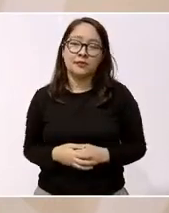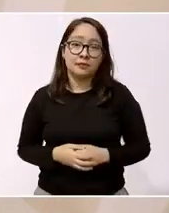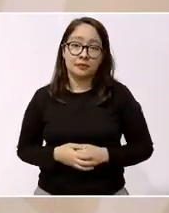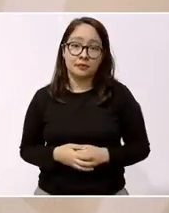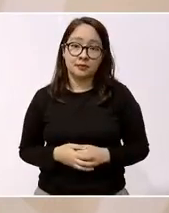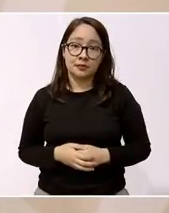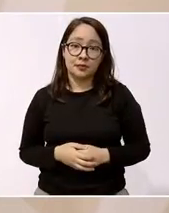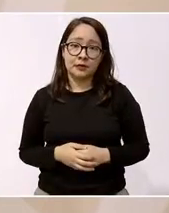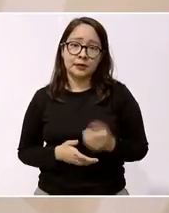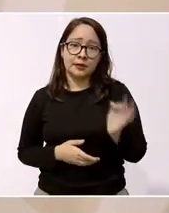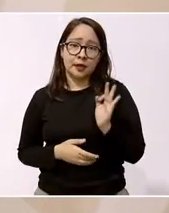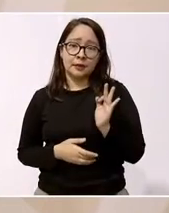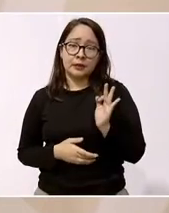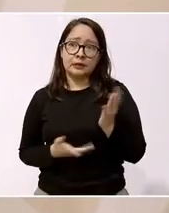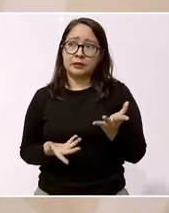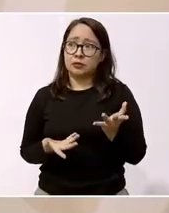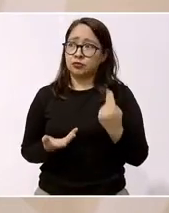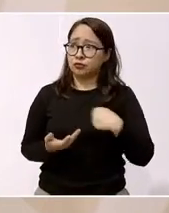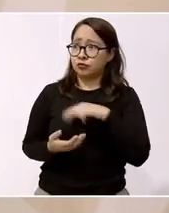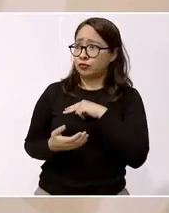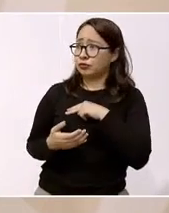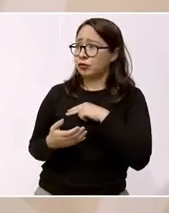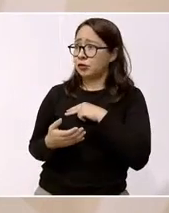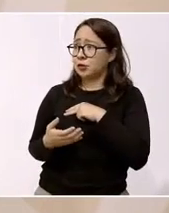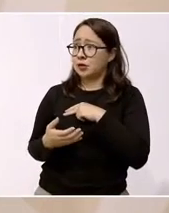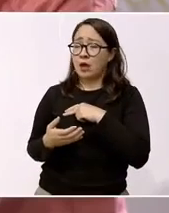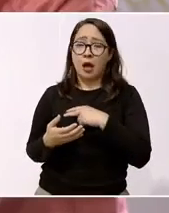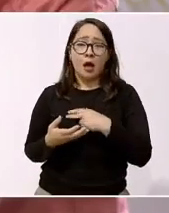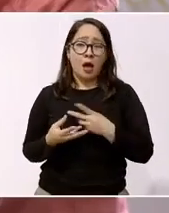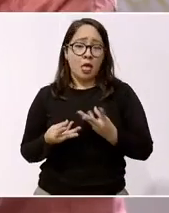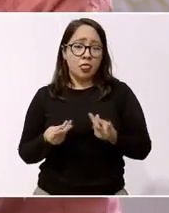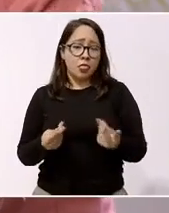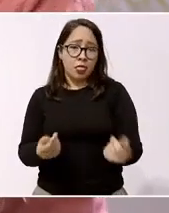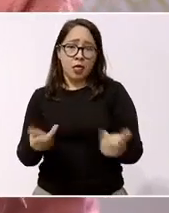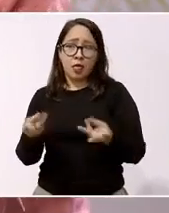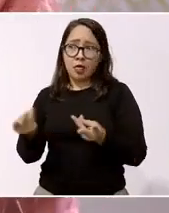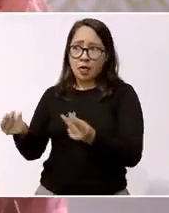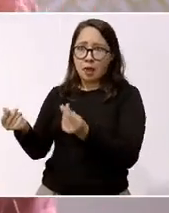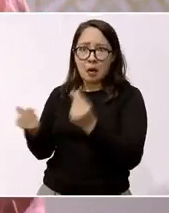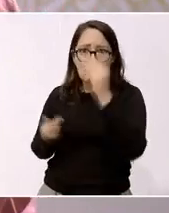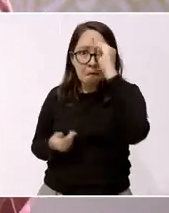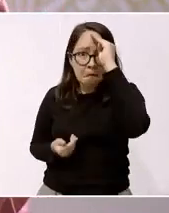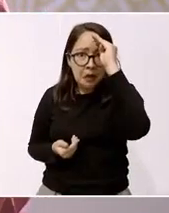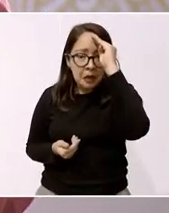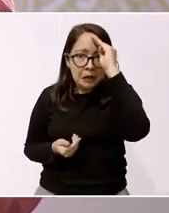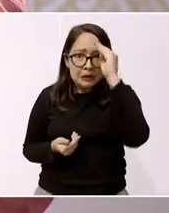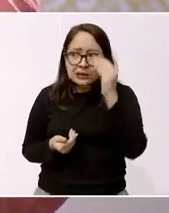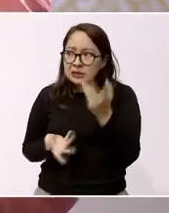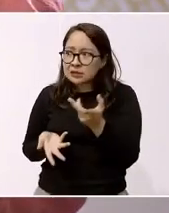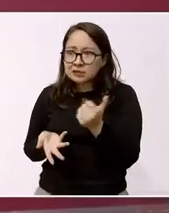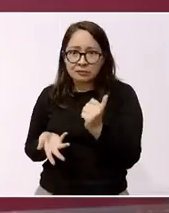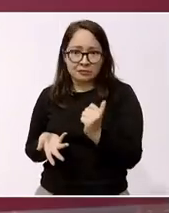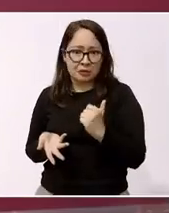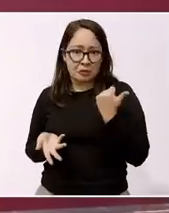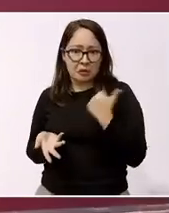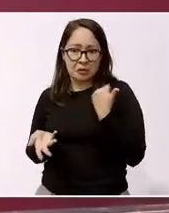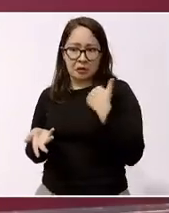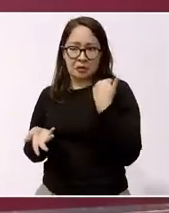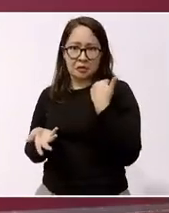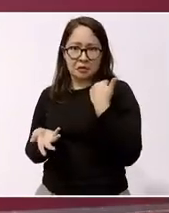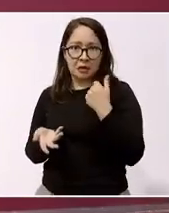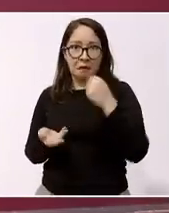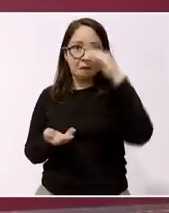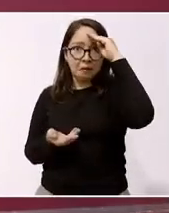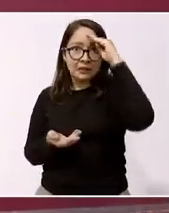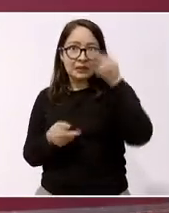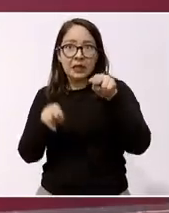quedándonos nosotros, nuestra generación, gastándonos la herencia de nuestros hijos y de nuestros nietos. Pero